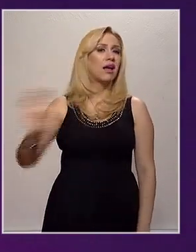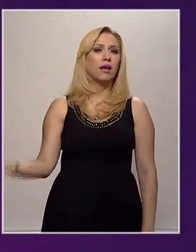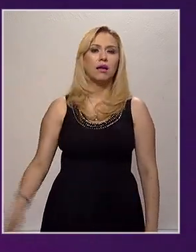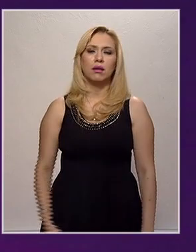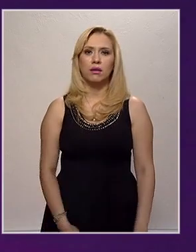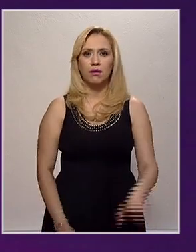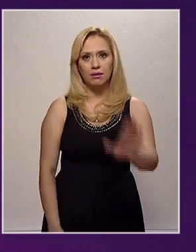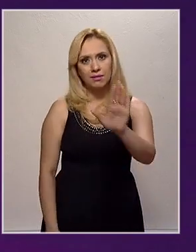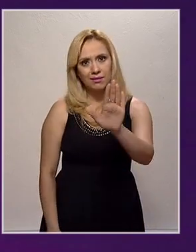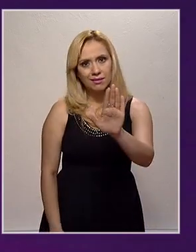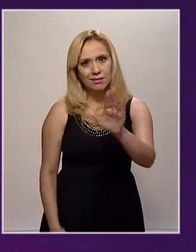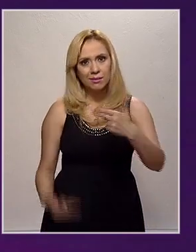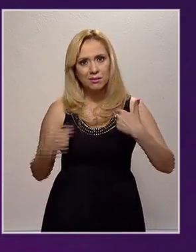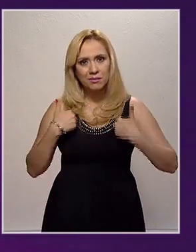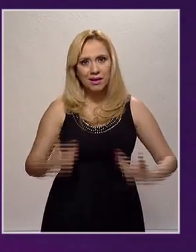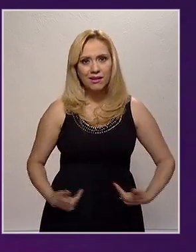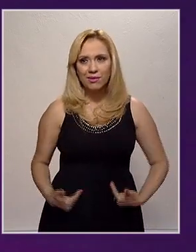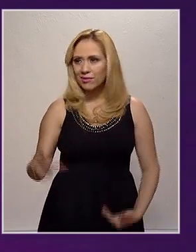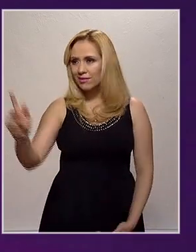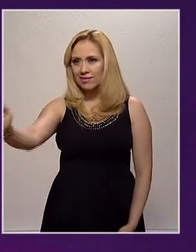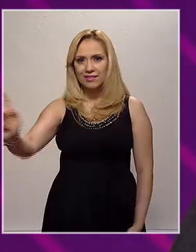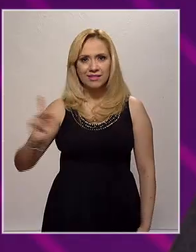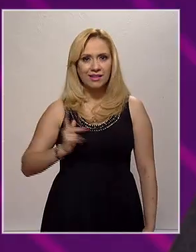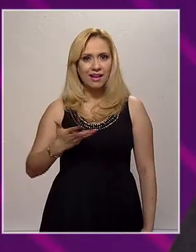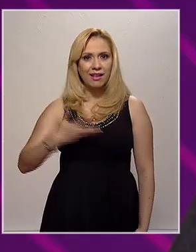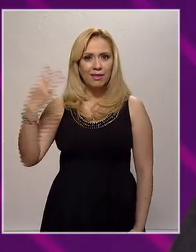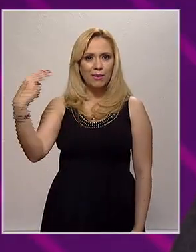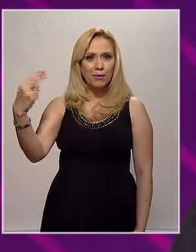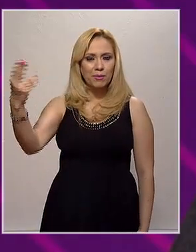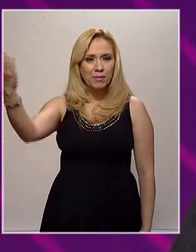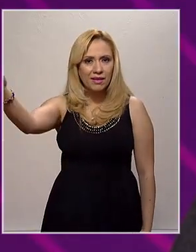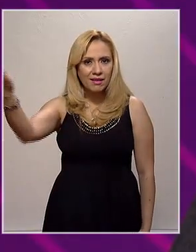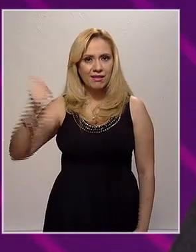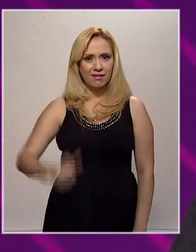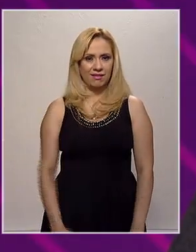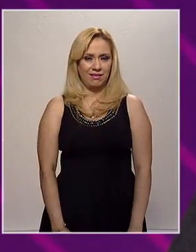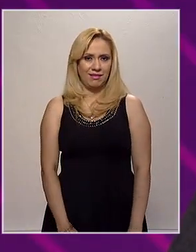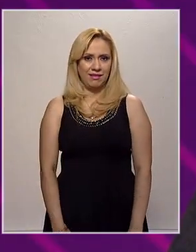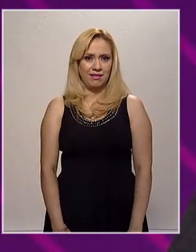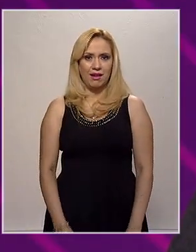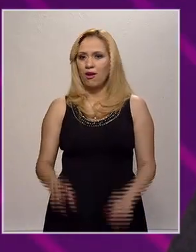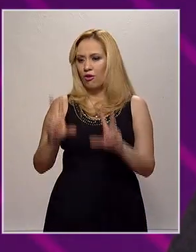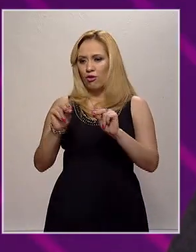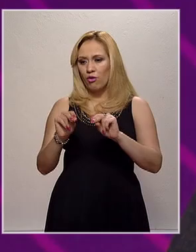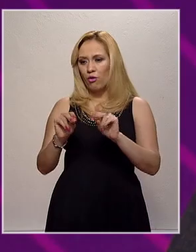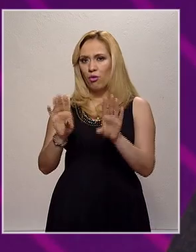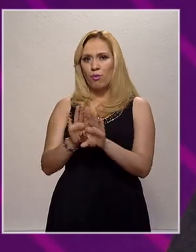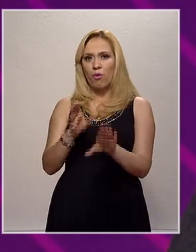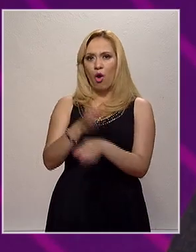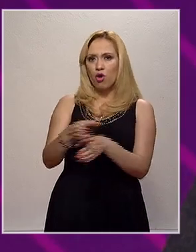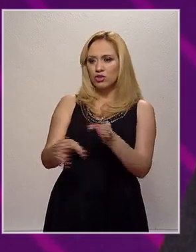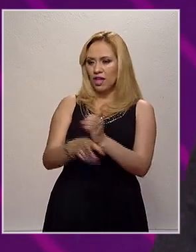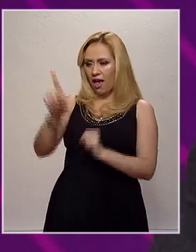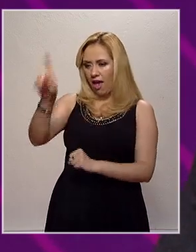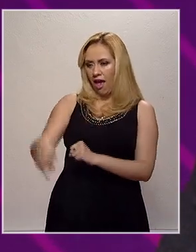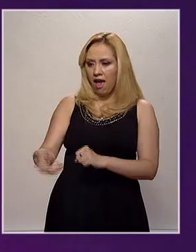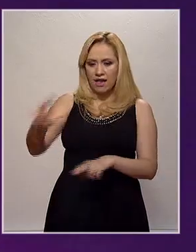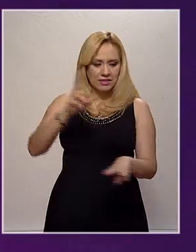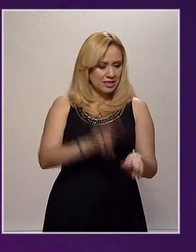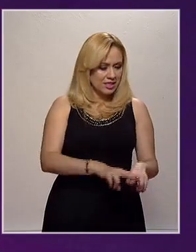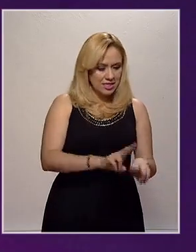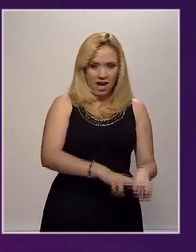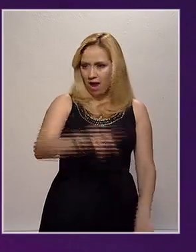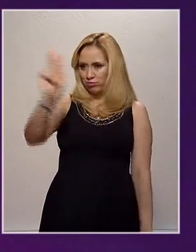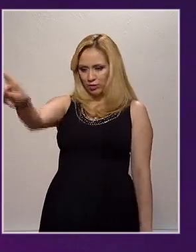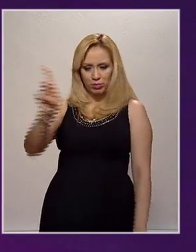relación personal como si fuera un humano, sino que se acaba cosificando a la persona. O en otros casos no es que se le cosifique,